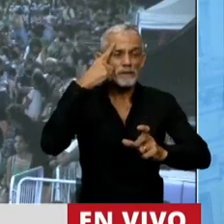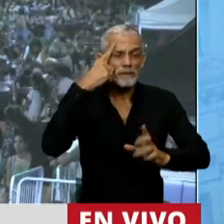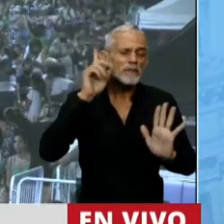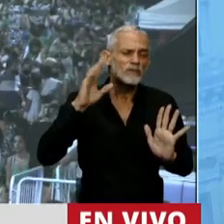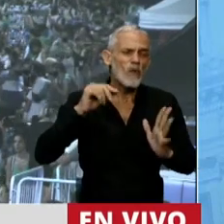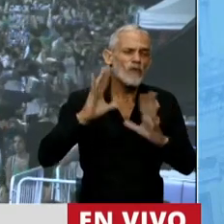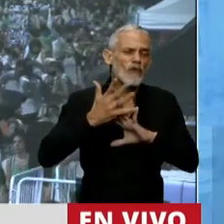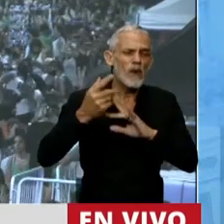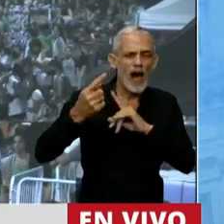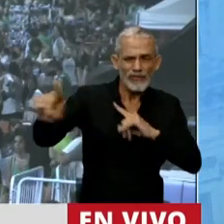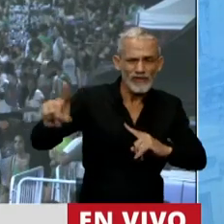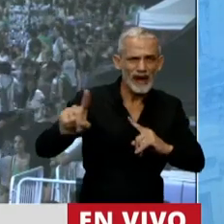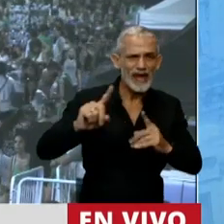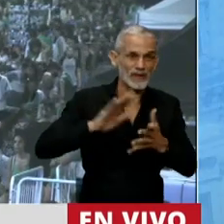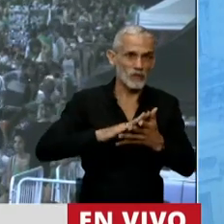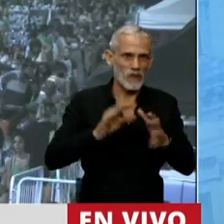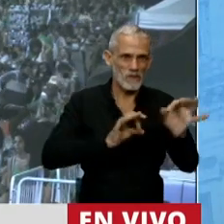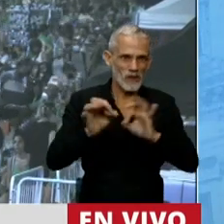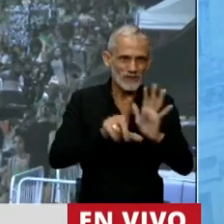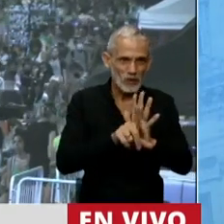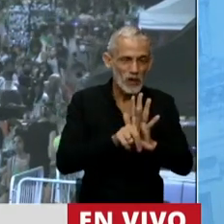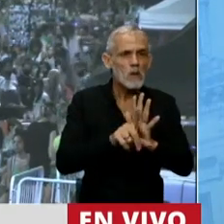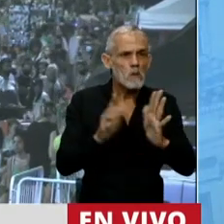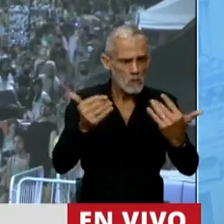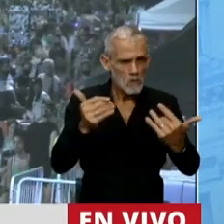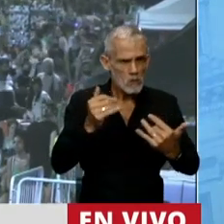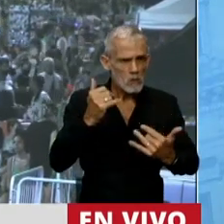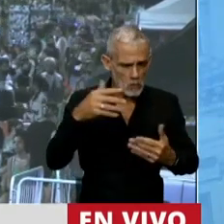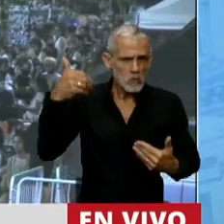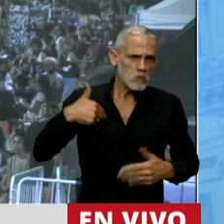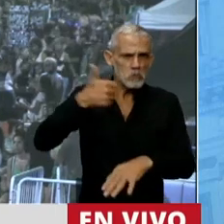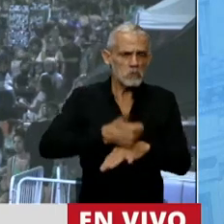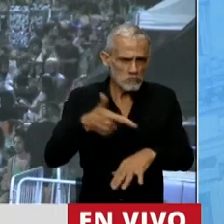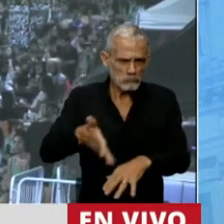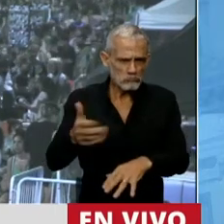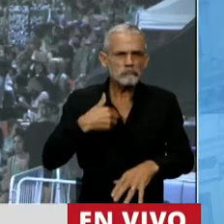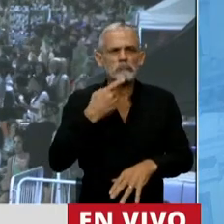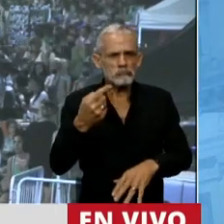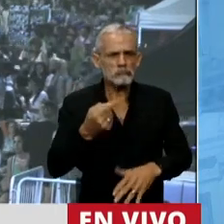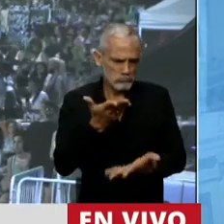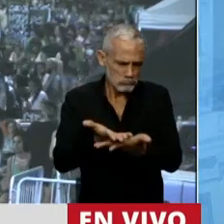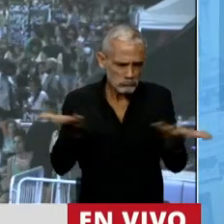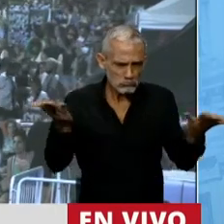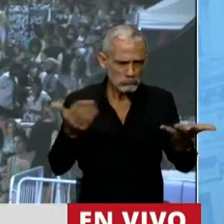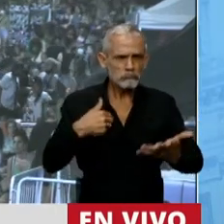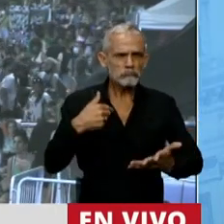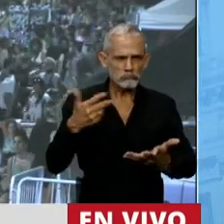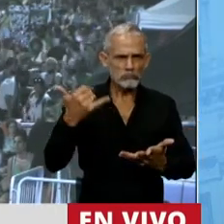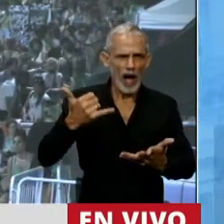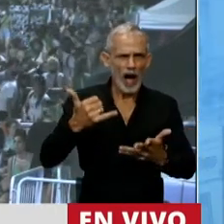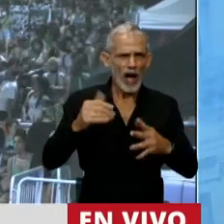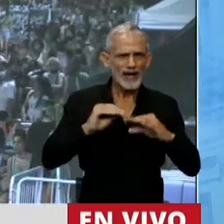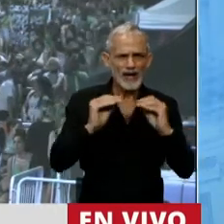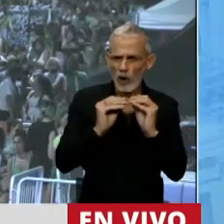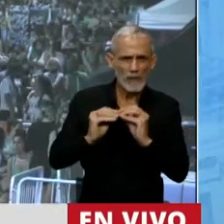pensamos de manera diferente respecto a este proyecto de ley, podemos venir a decirlo y a plantearlo. Estoy rodeado